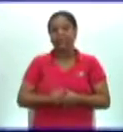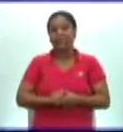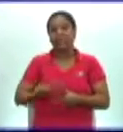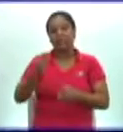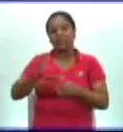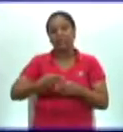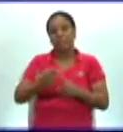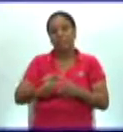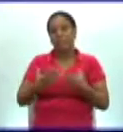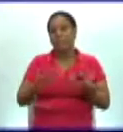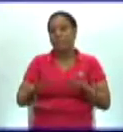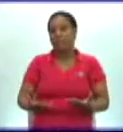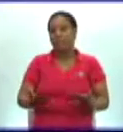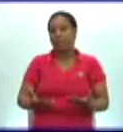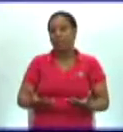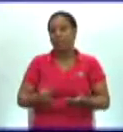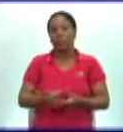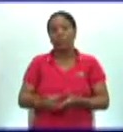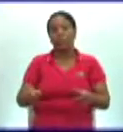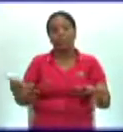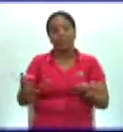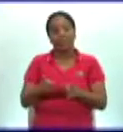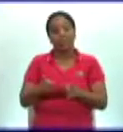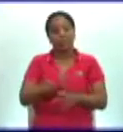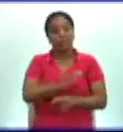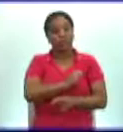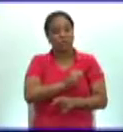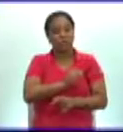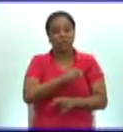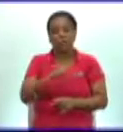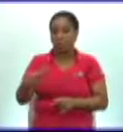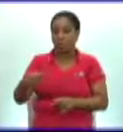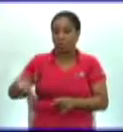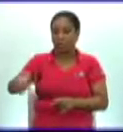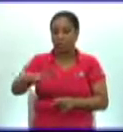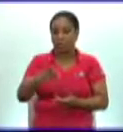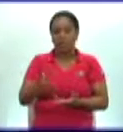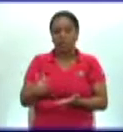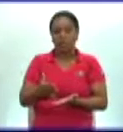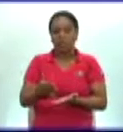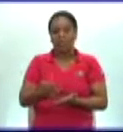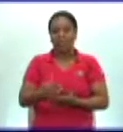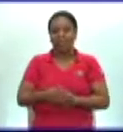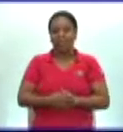peso. Y ese resumen quiero que lo copien en su libreta.